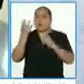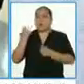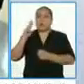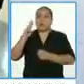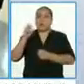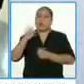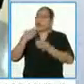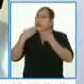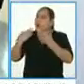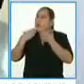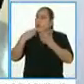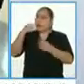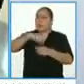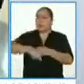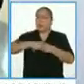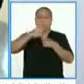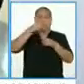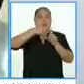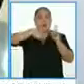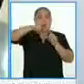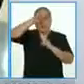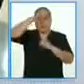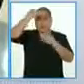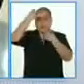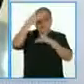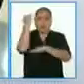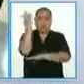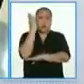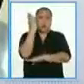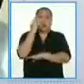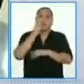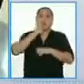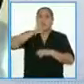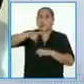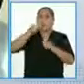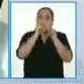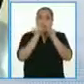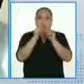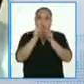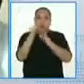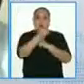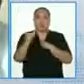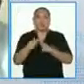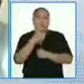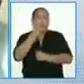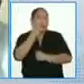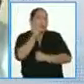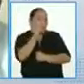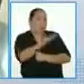siempre, muy gentil, con Edición Mediodía TV Perú, hablándonos de las cifras, de los números, de aquellos que tenemos que